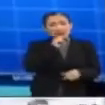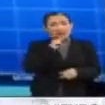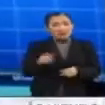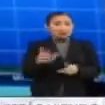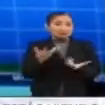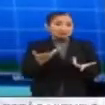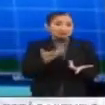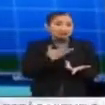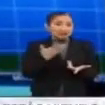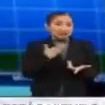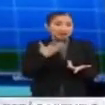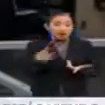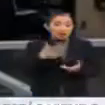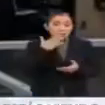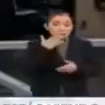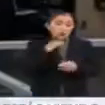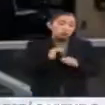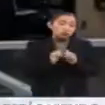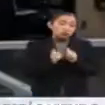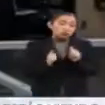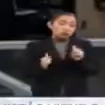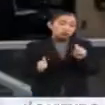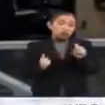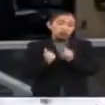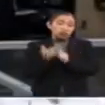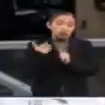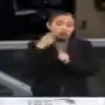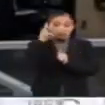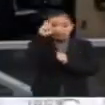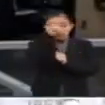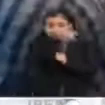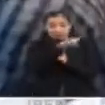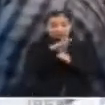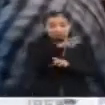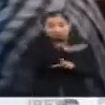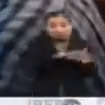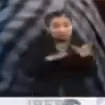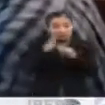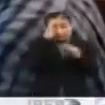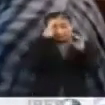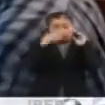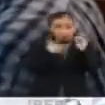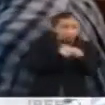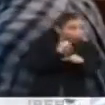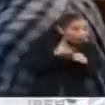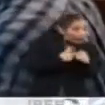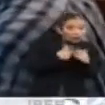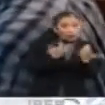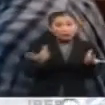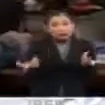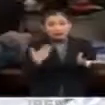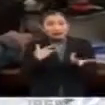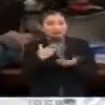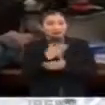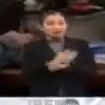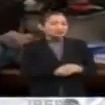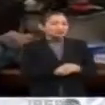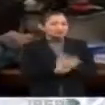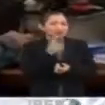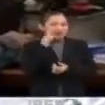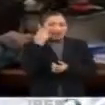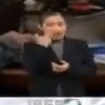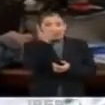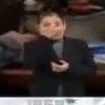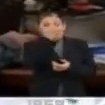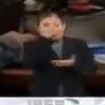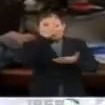pues también la recesión puede ser mayor a cualquier elemento que se esté pensando, la inflación está incontrolable, la